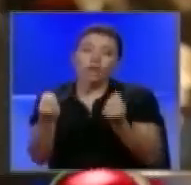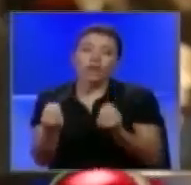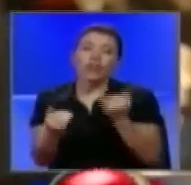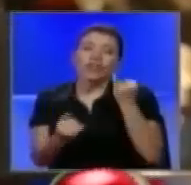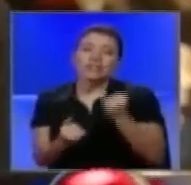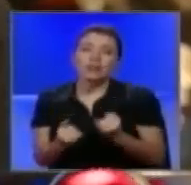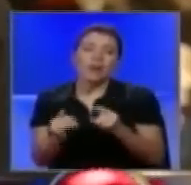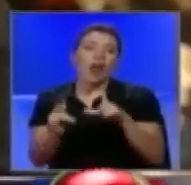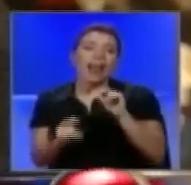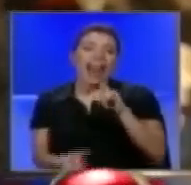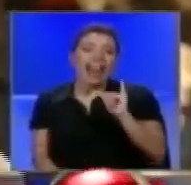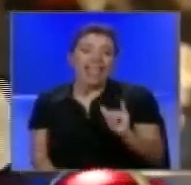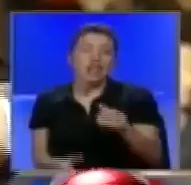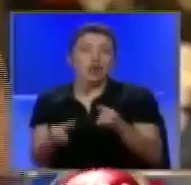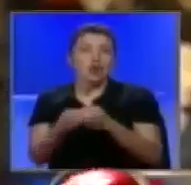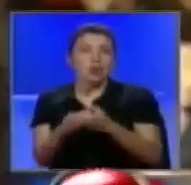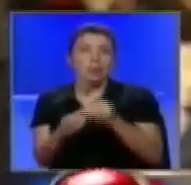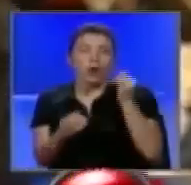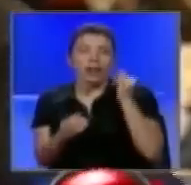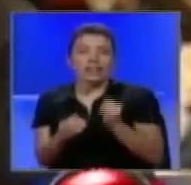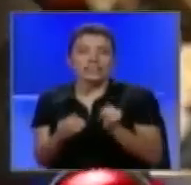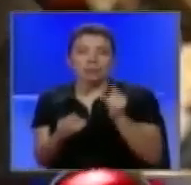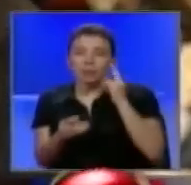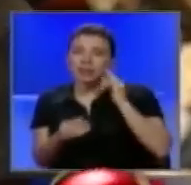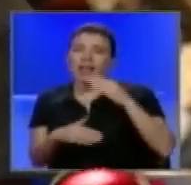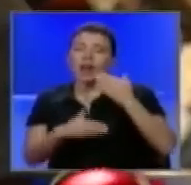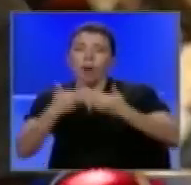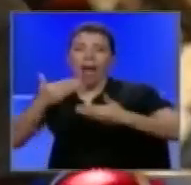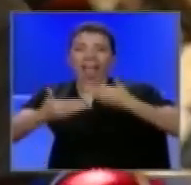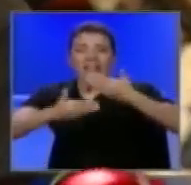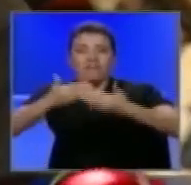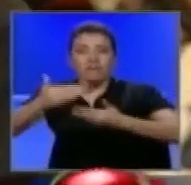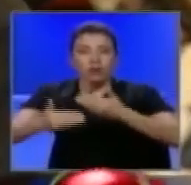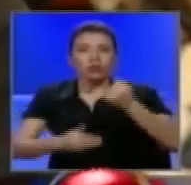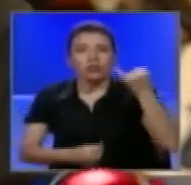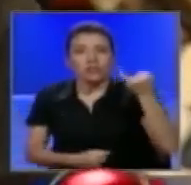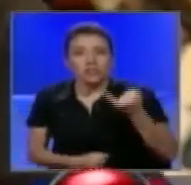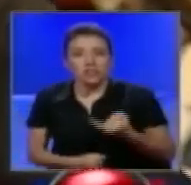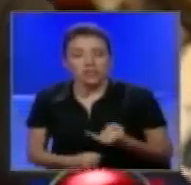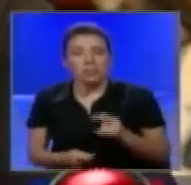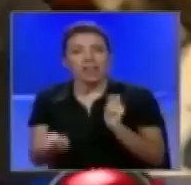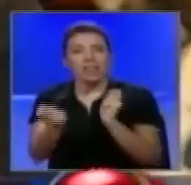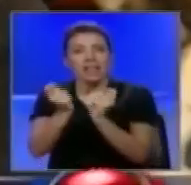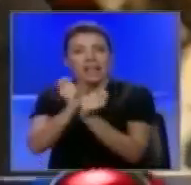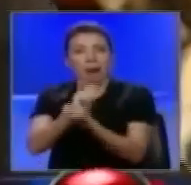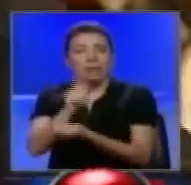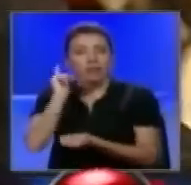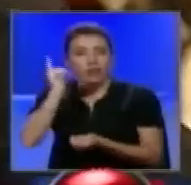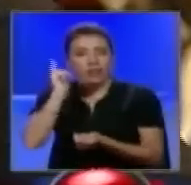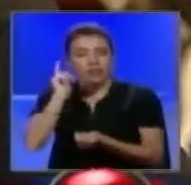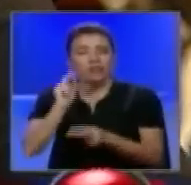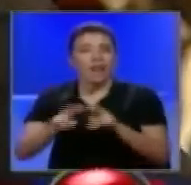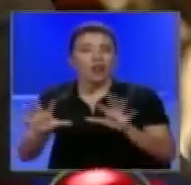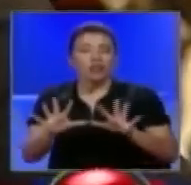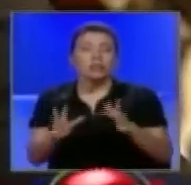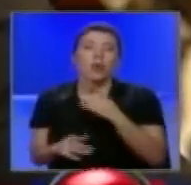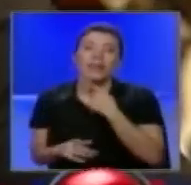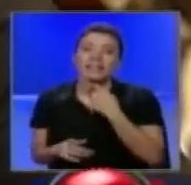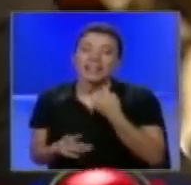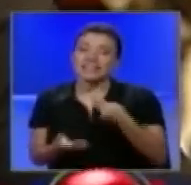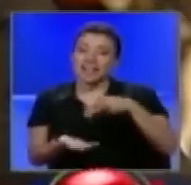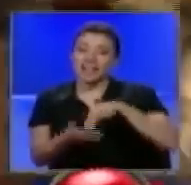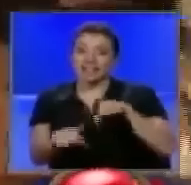con la ley. La ley creo que es un grupo que siempre ha ido como en esa constante evolución y siempre va cambiando su sonido. Van a pasar cosas muy interesantes sobre el